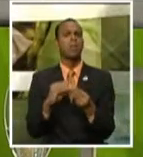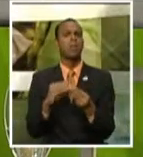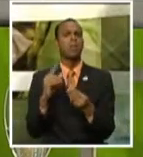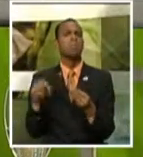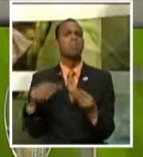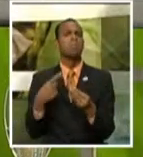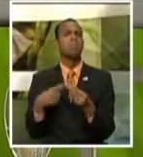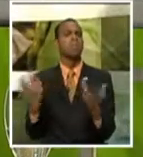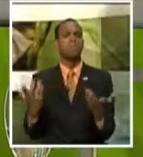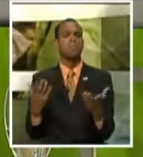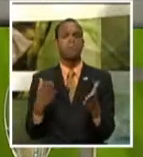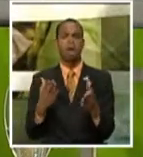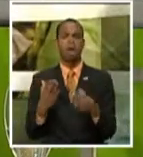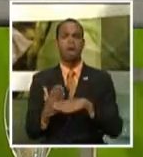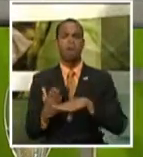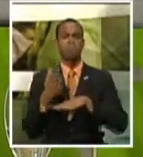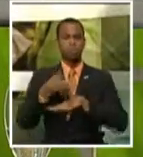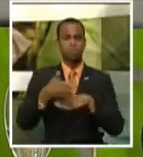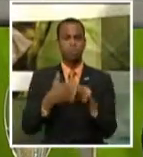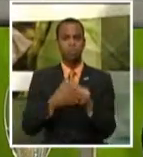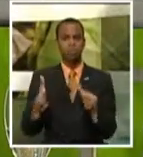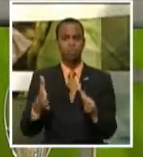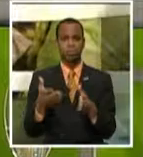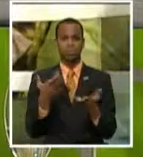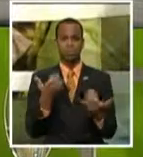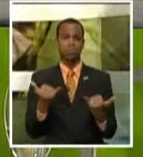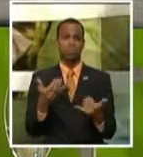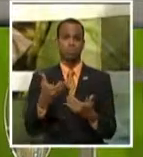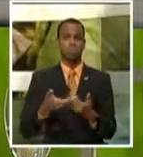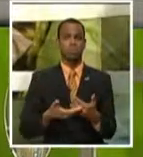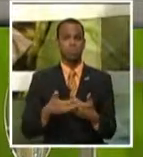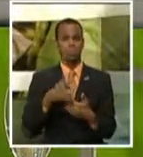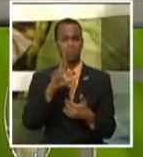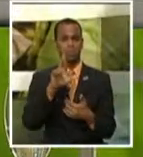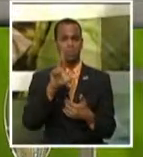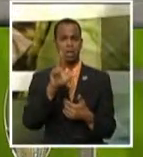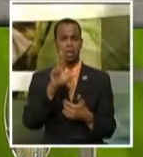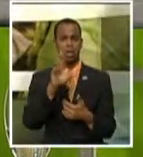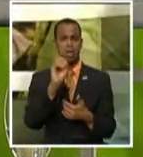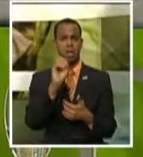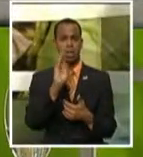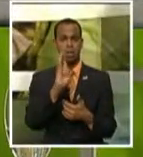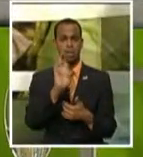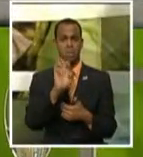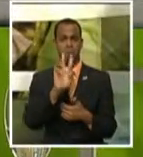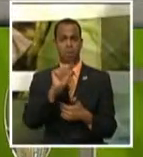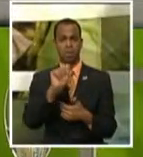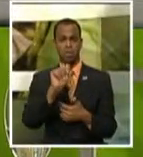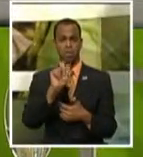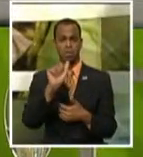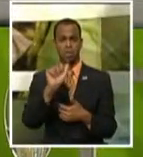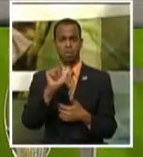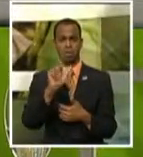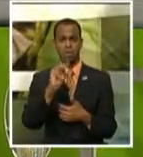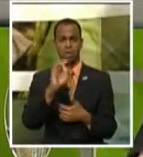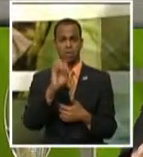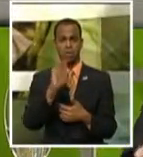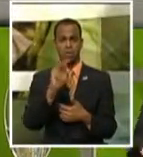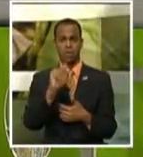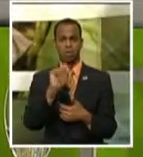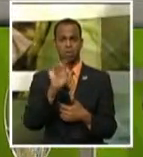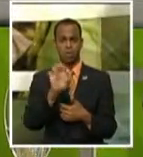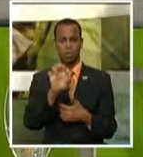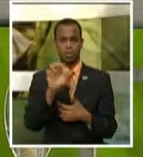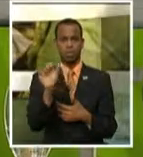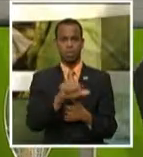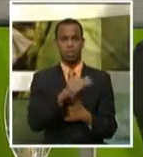accesibilidad. Y tendremos invitado a Robert Almonte, que es analista de accesibilidad de CONADIS, y de Bernardo